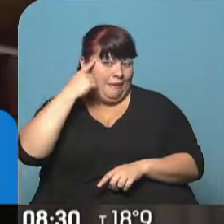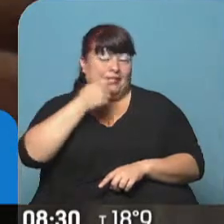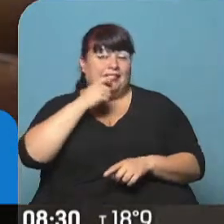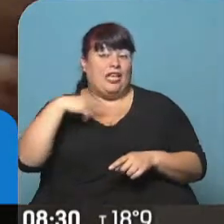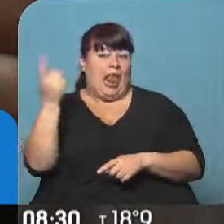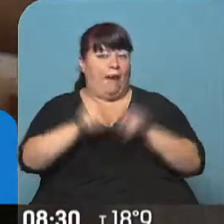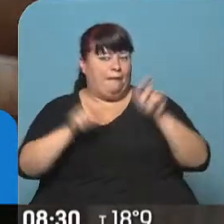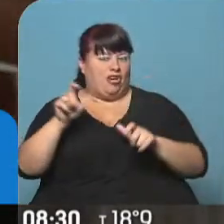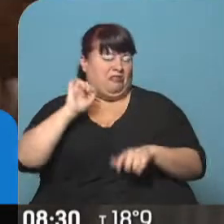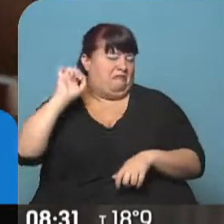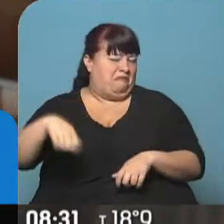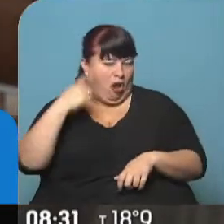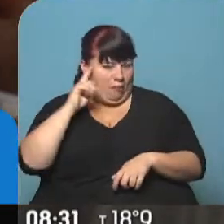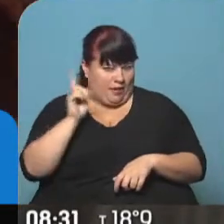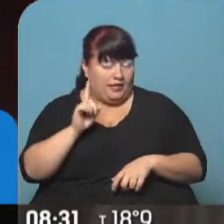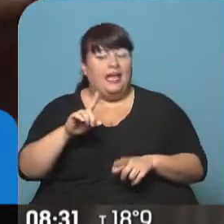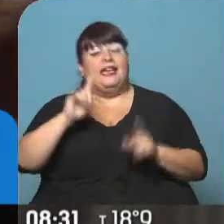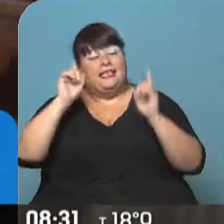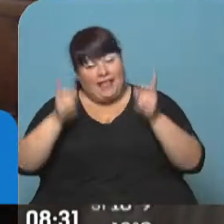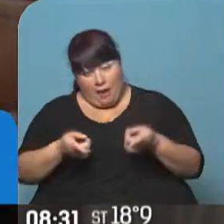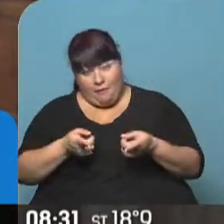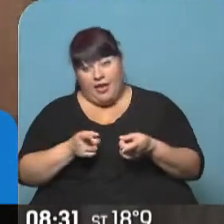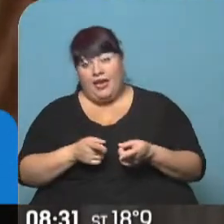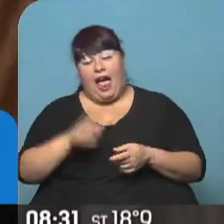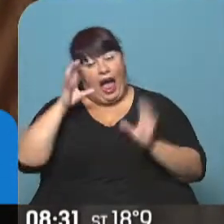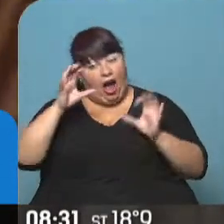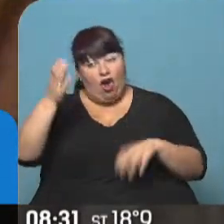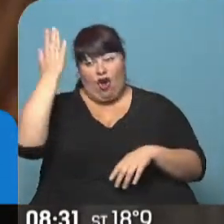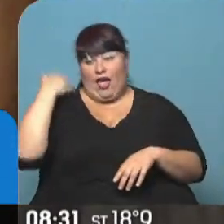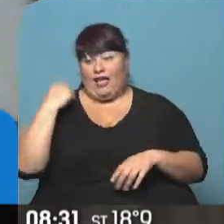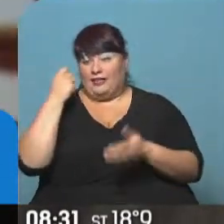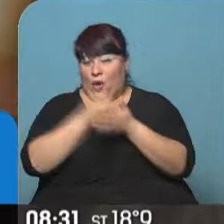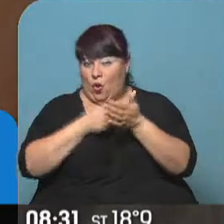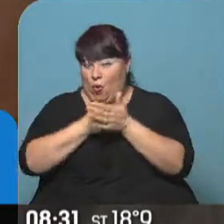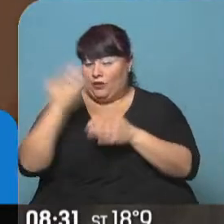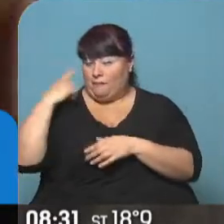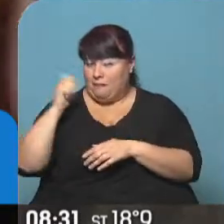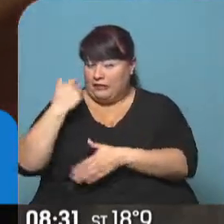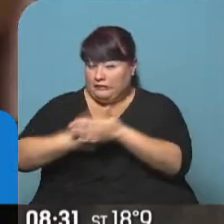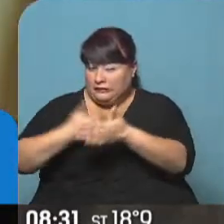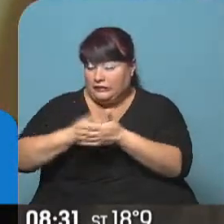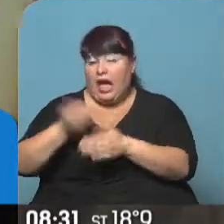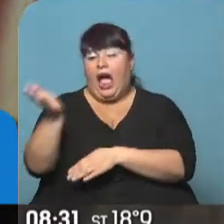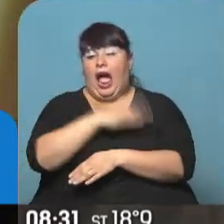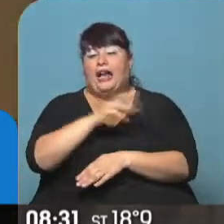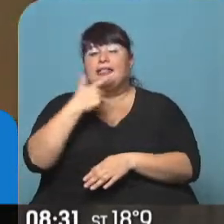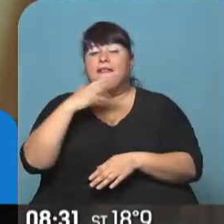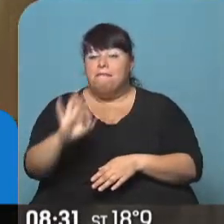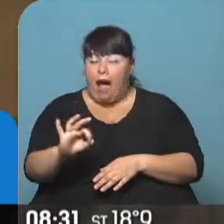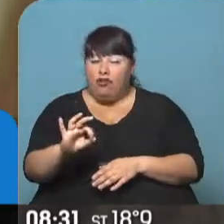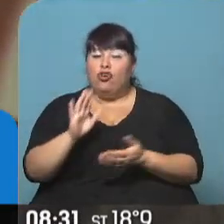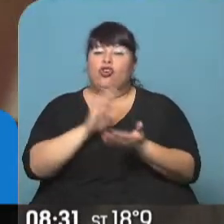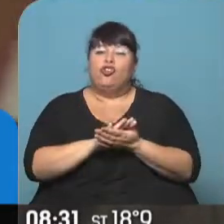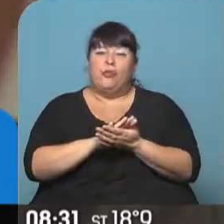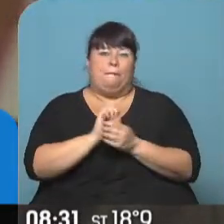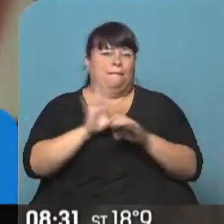que la sociedad está mirando para otro lado. De hecho, no te olvides lo que fueron las peleas en los últimos meses, previo a las PASOs, respecto,